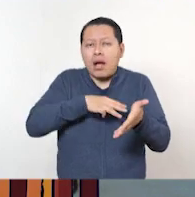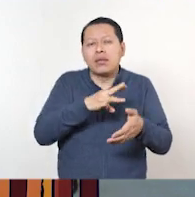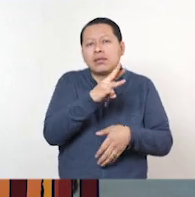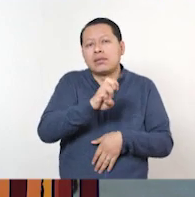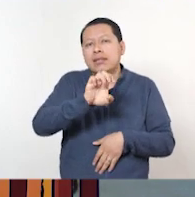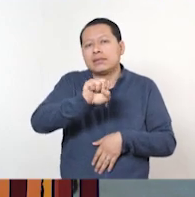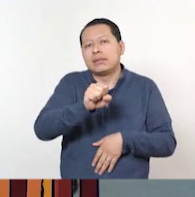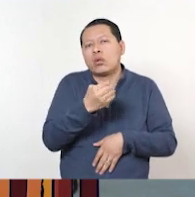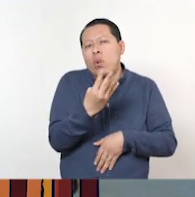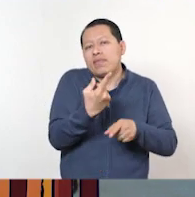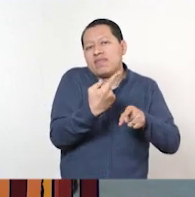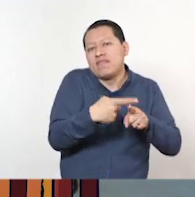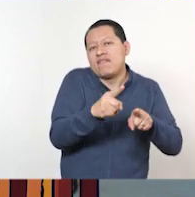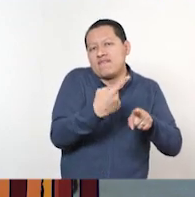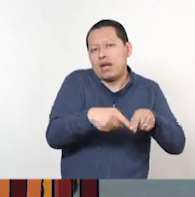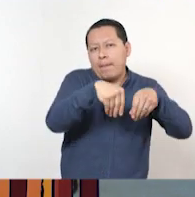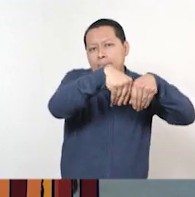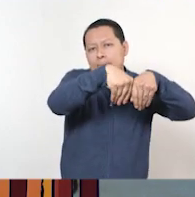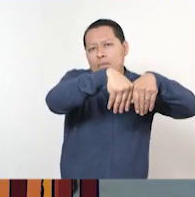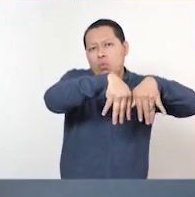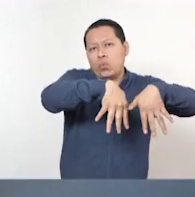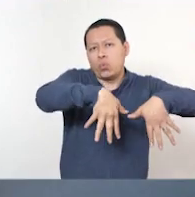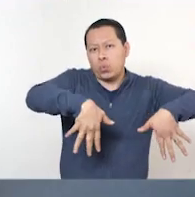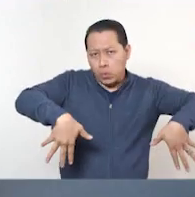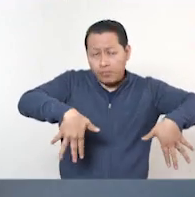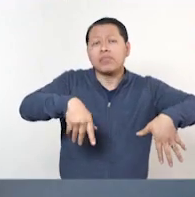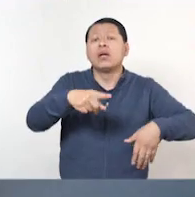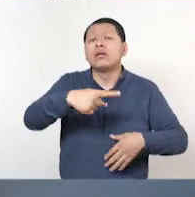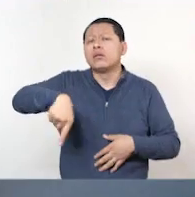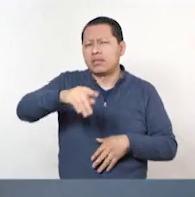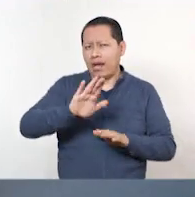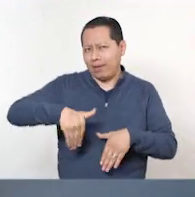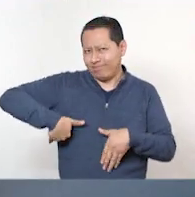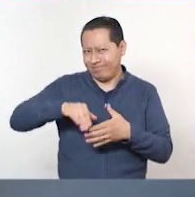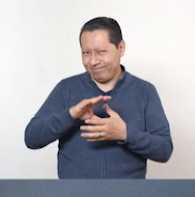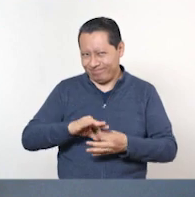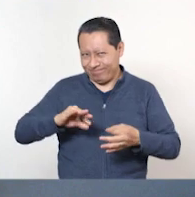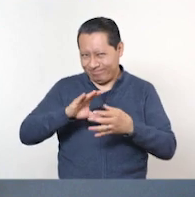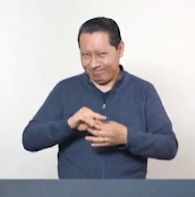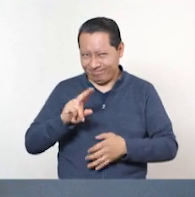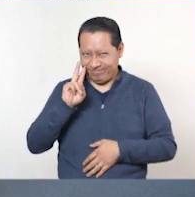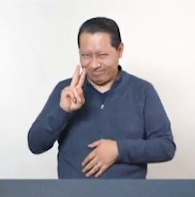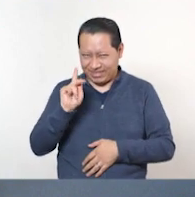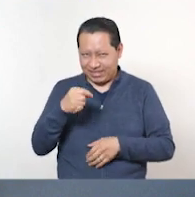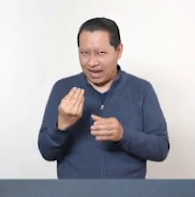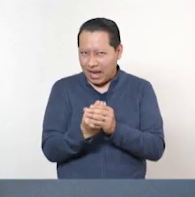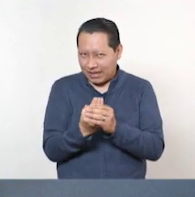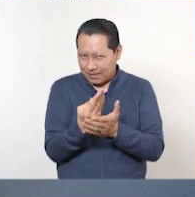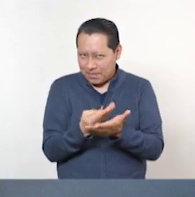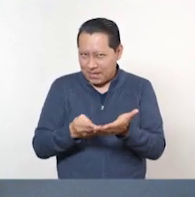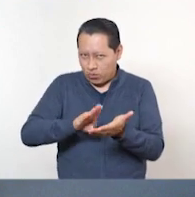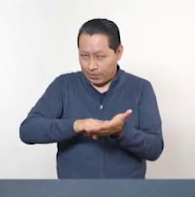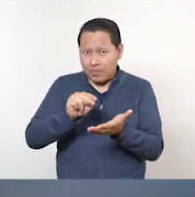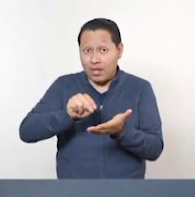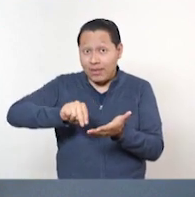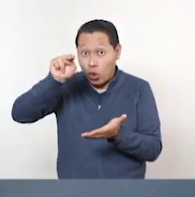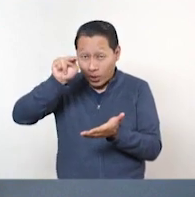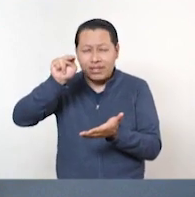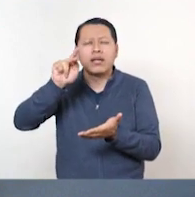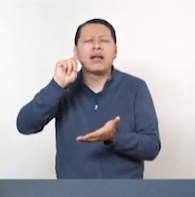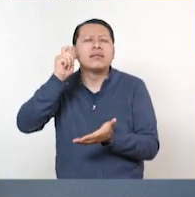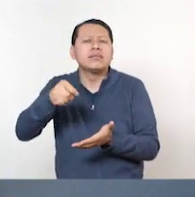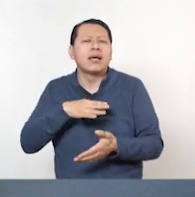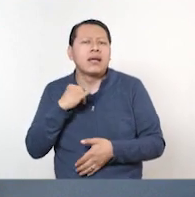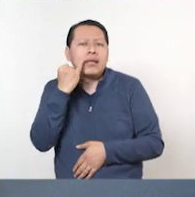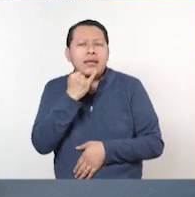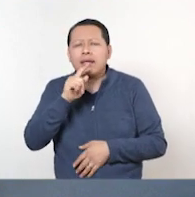derivan 364 variantes, que ustedes ya han escuchado hablar de ellas en la clase bilingüe. En el norte,